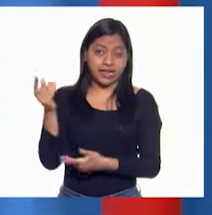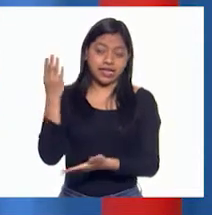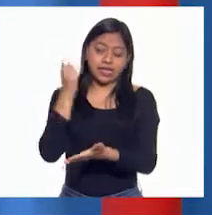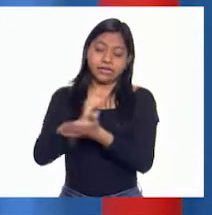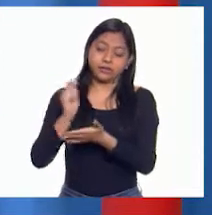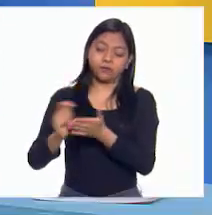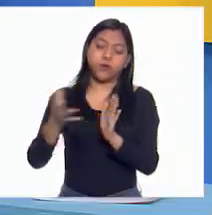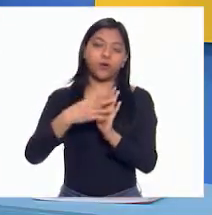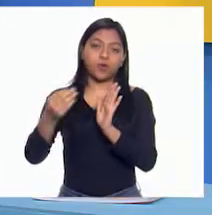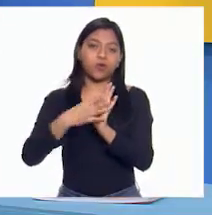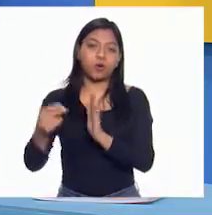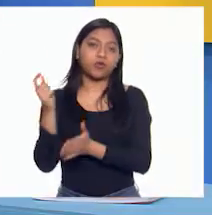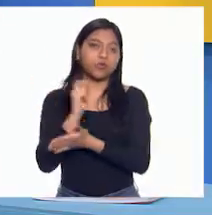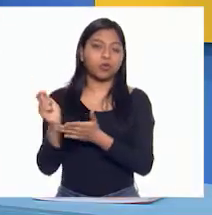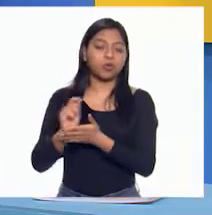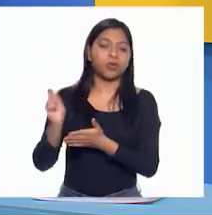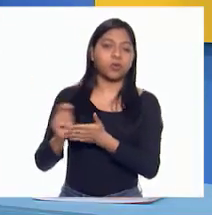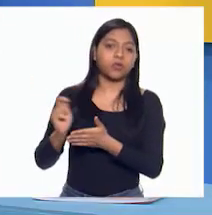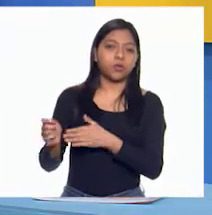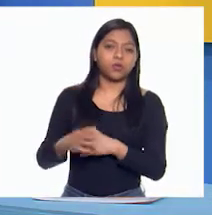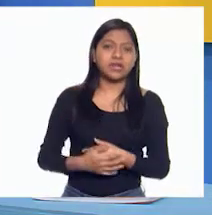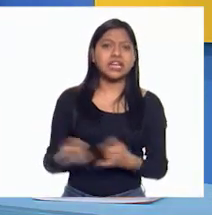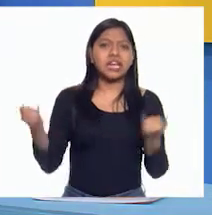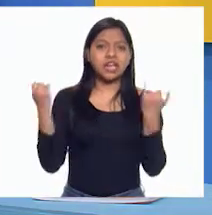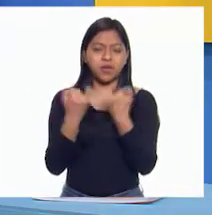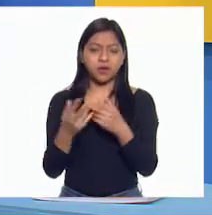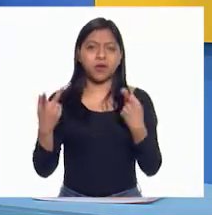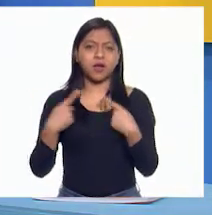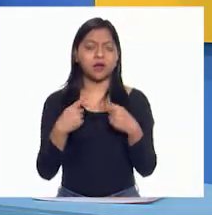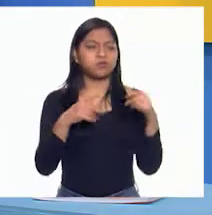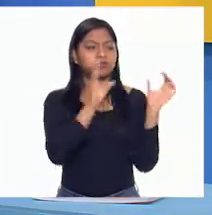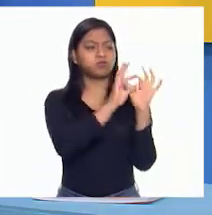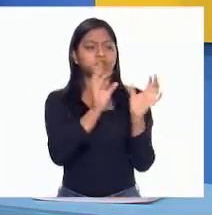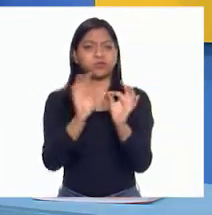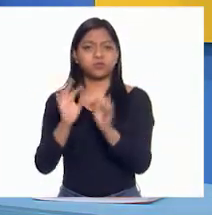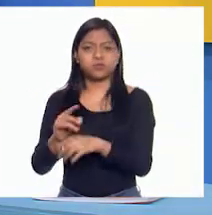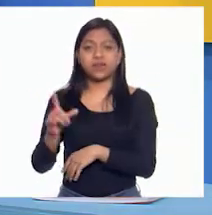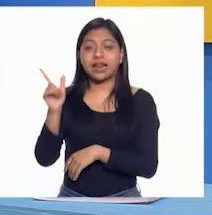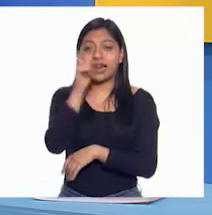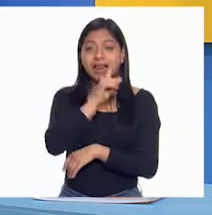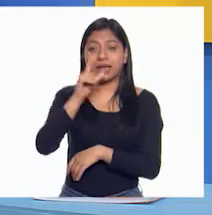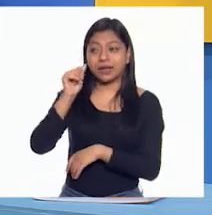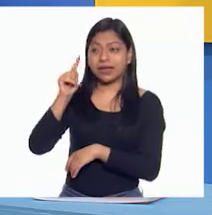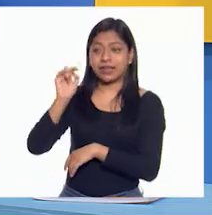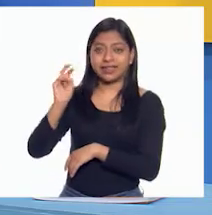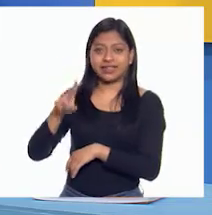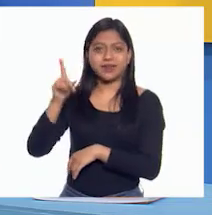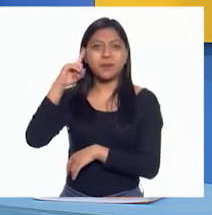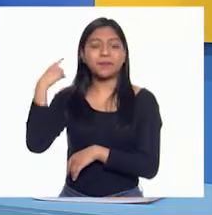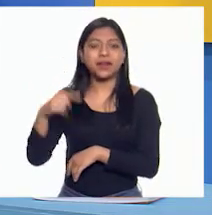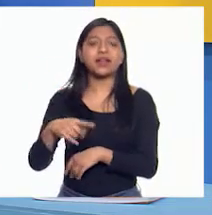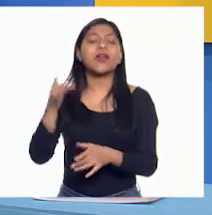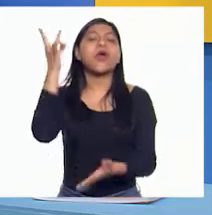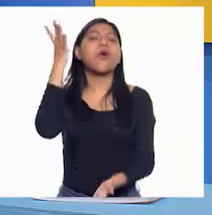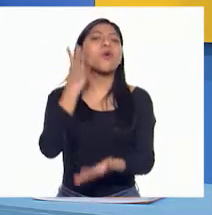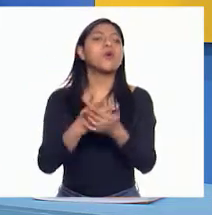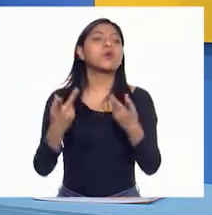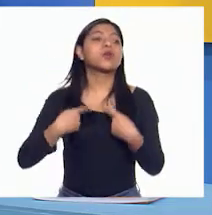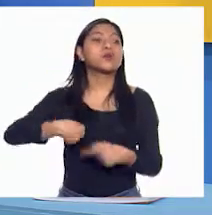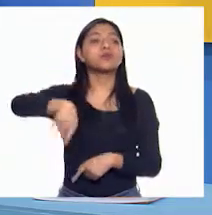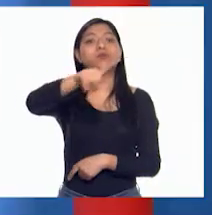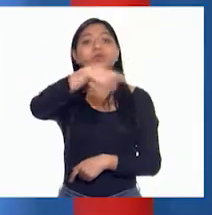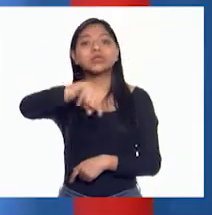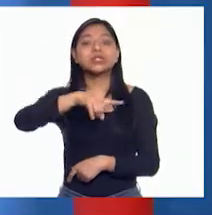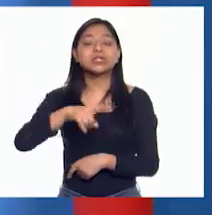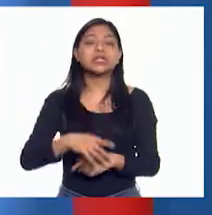hacían a mano. Las misas también se daban en latín. De este modo, la Iglesia garantizaba que solo ella podía interpretar la palabra de